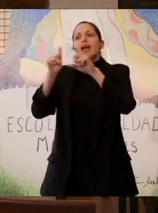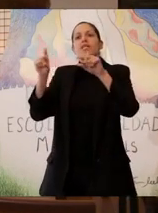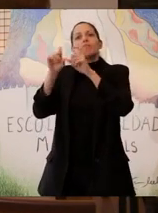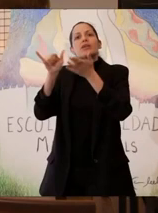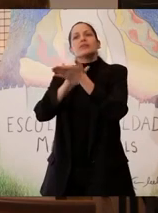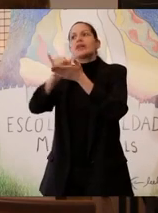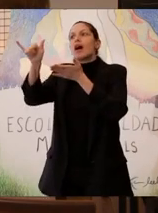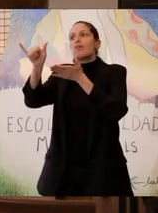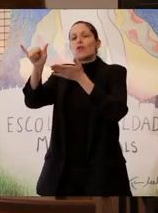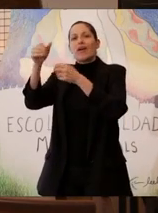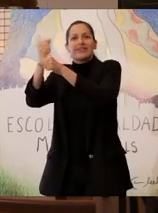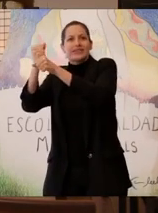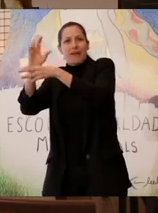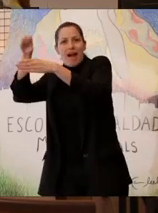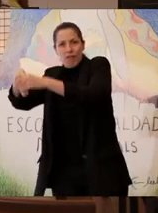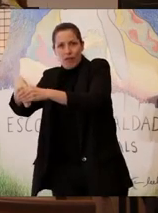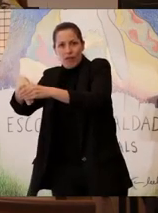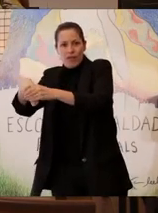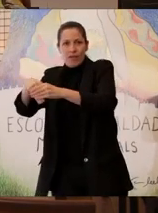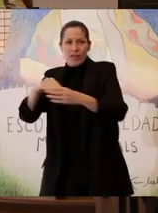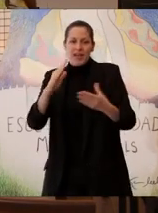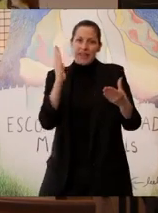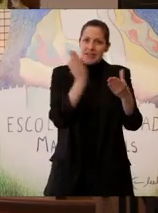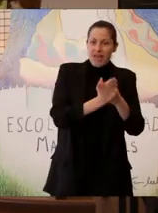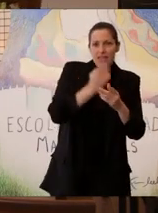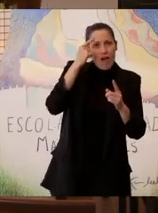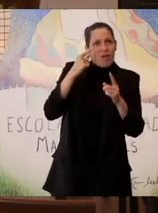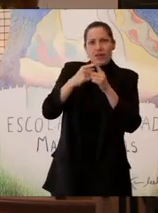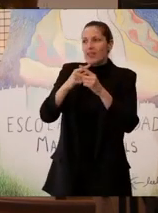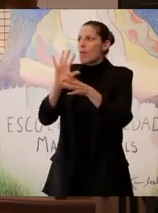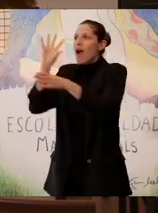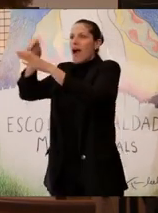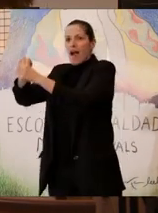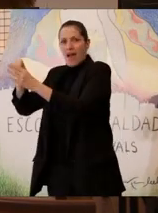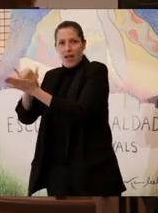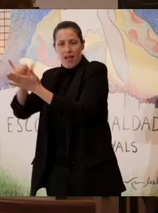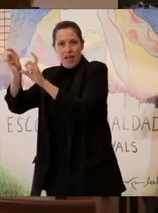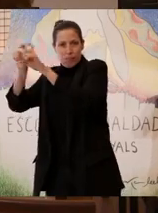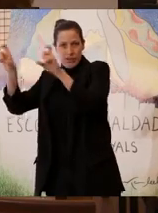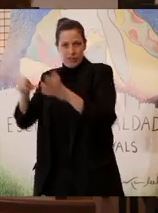lo que ocurrió en los años 80. ¿Y ese es el por eso... permiso de paternidad también?